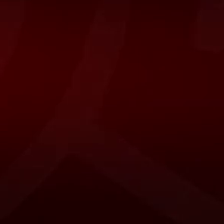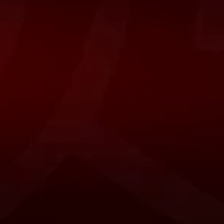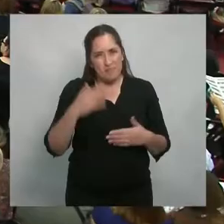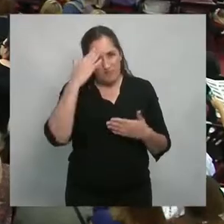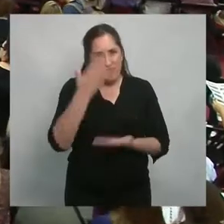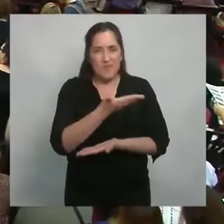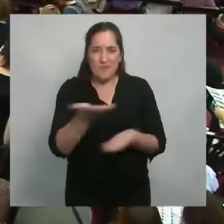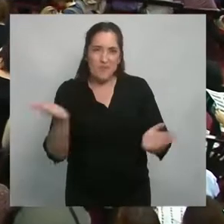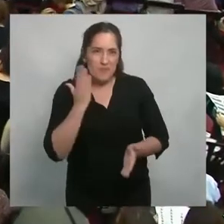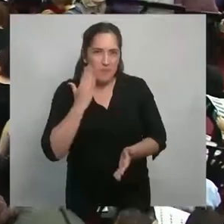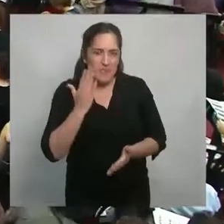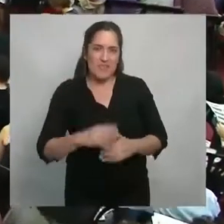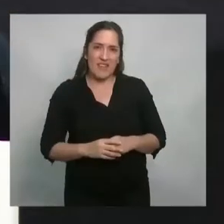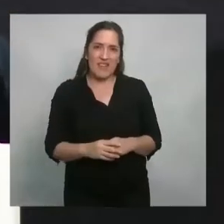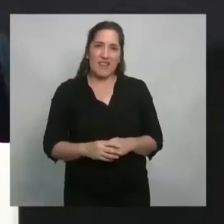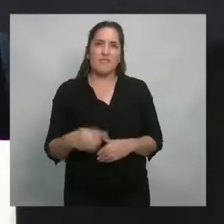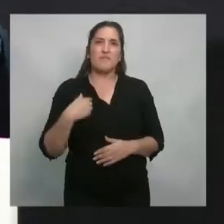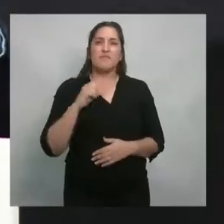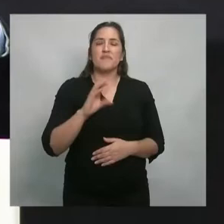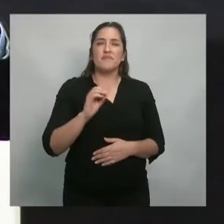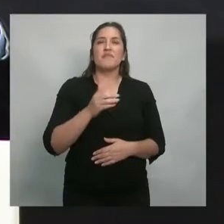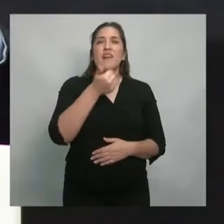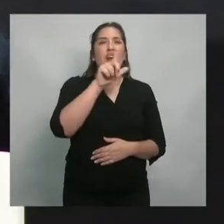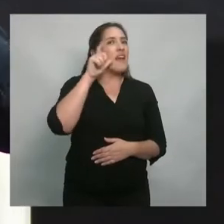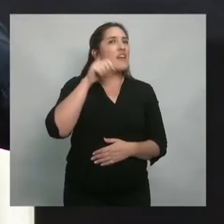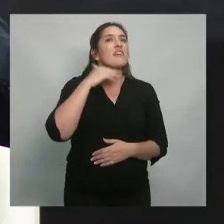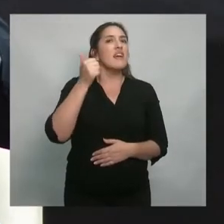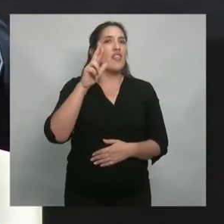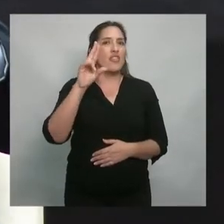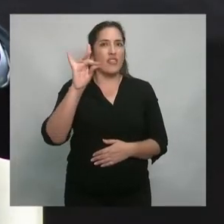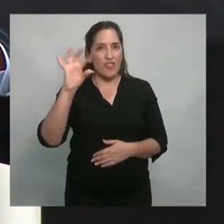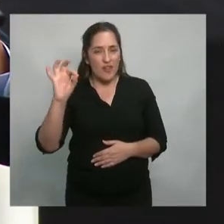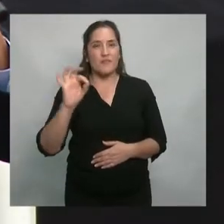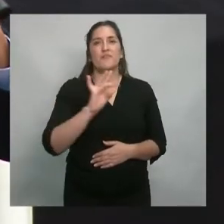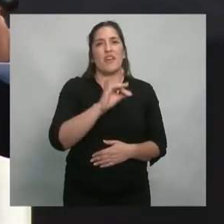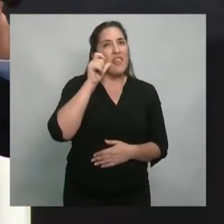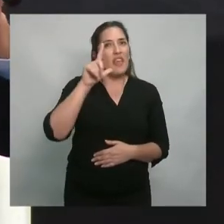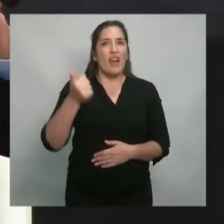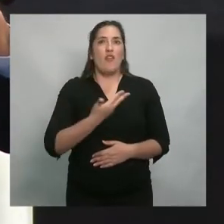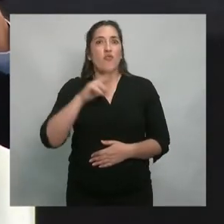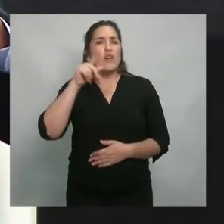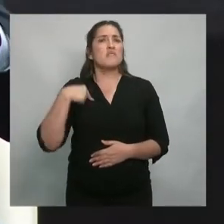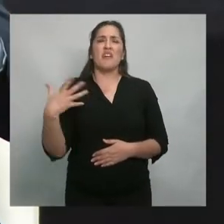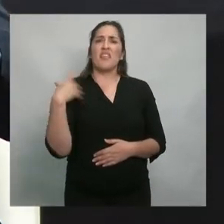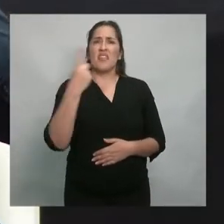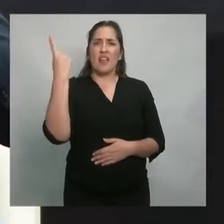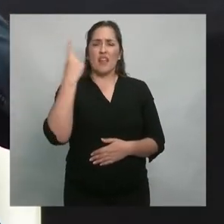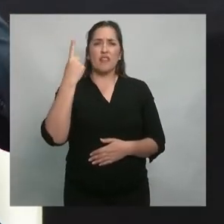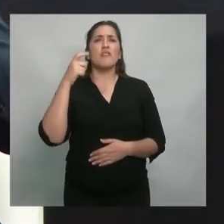buenas tardes. Mi nombre es Alejandro de la Fuente y soy el director del Instituto